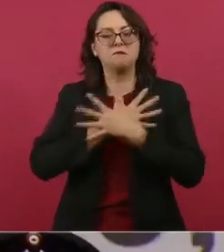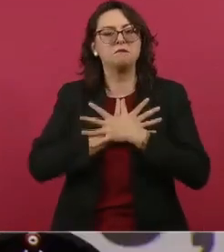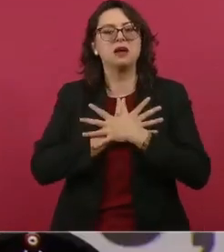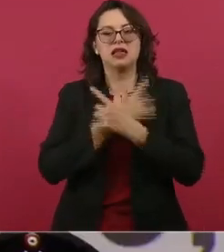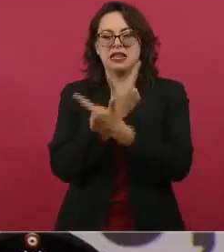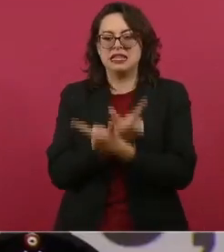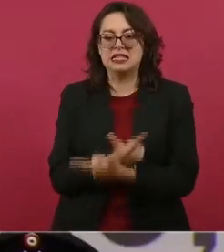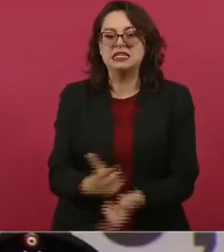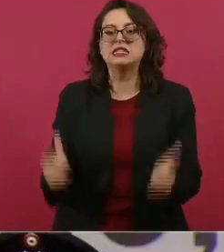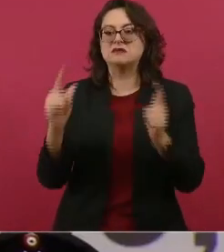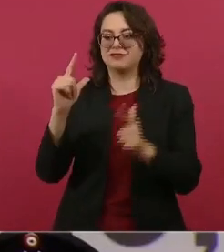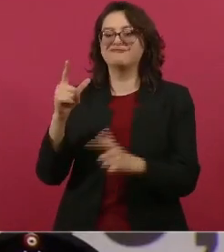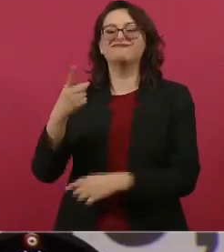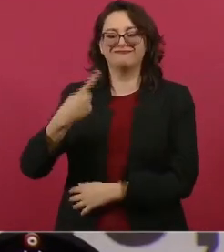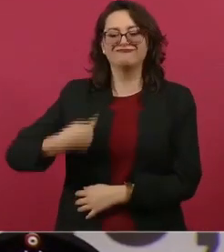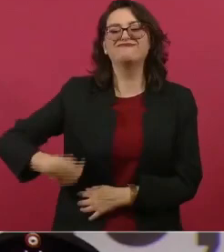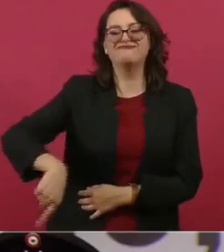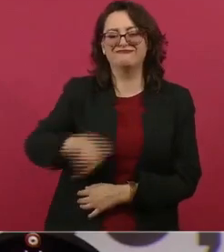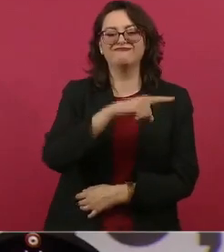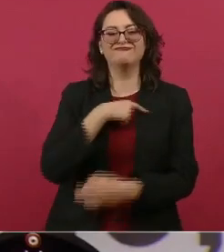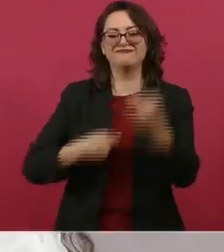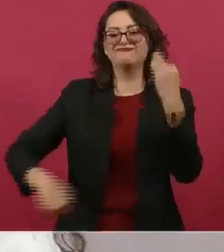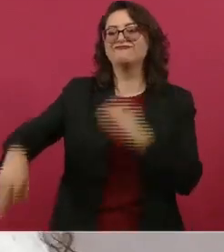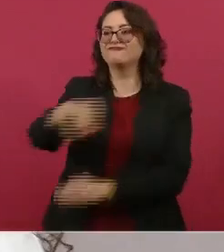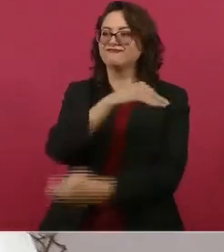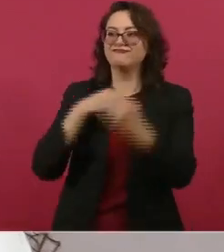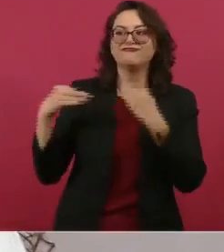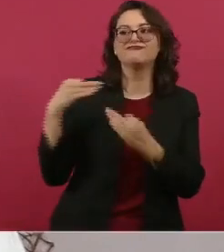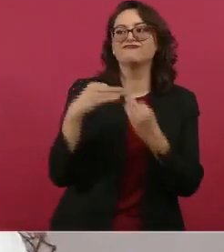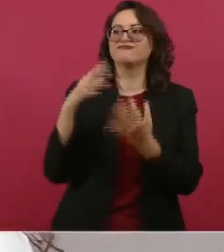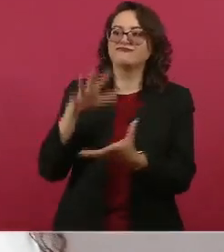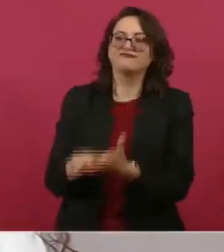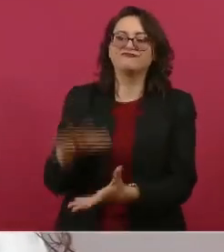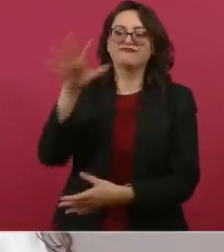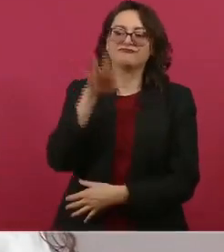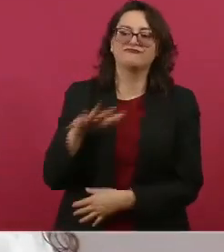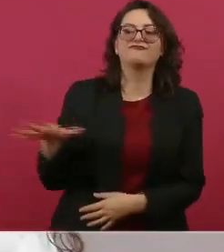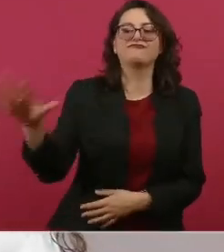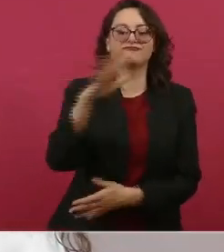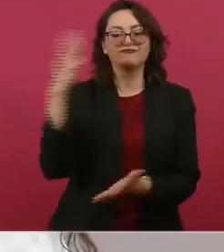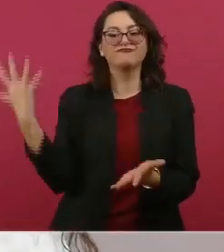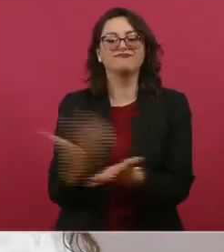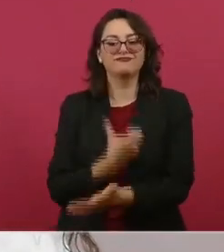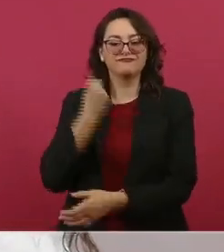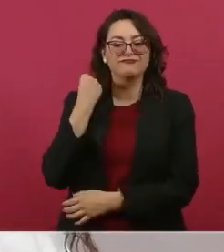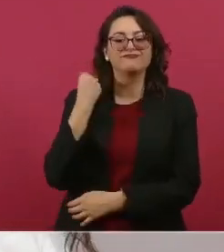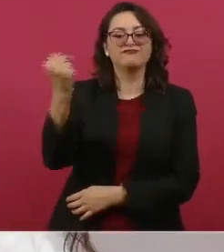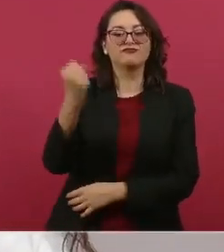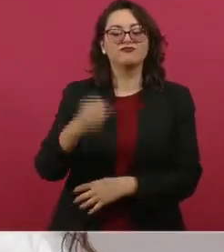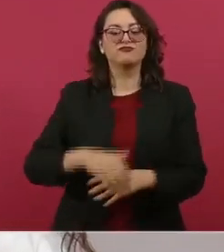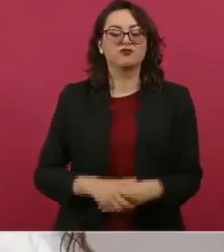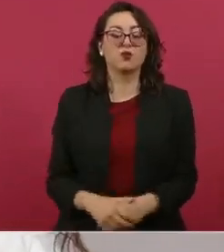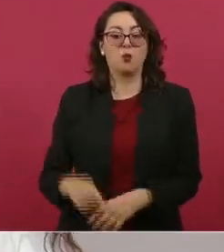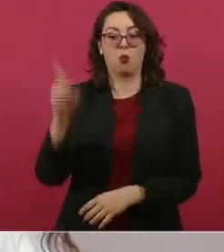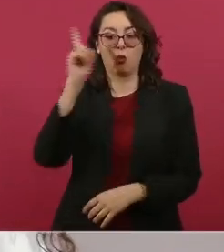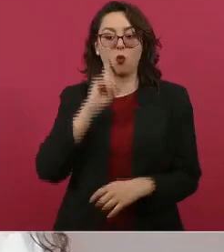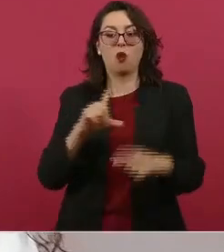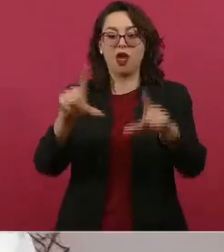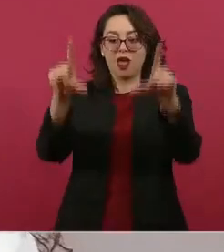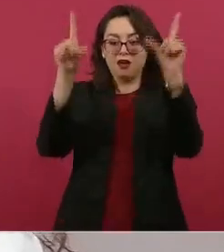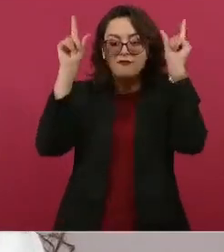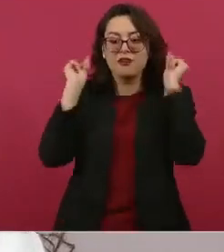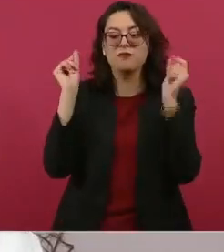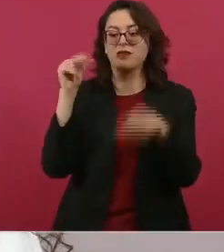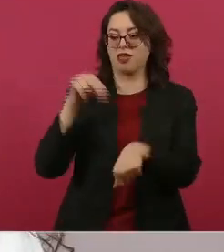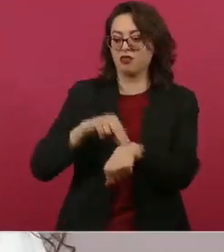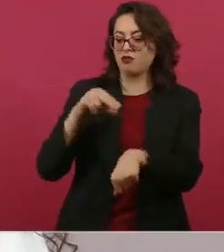libertad. Este es el triunfo del pueblo. Jóvenes y valientes, las enfermeras y los doctores que enfrentaron